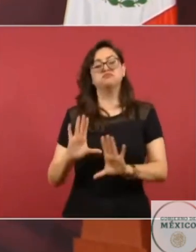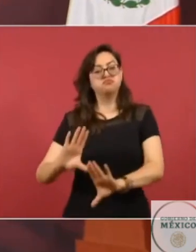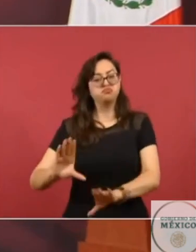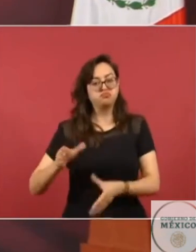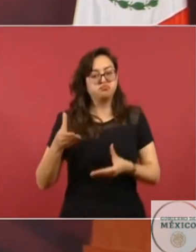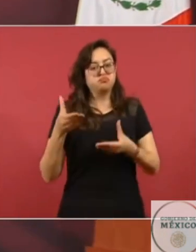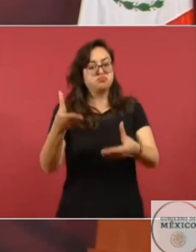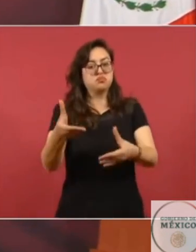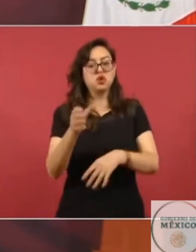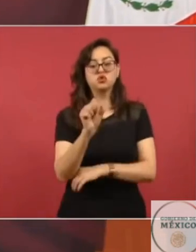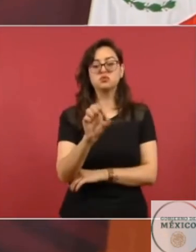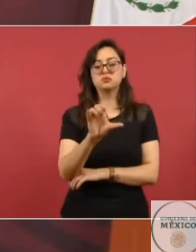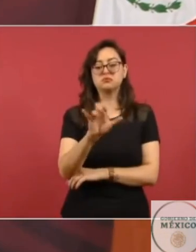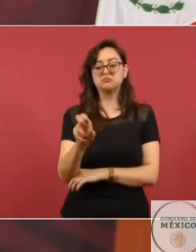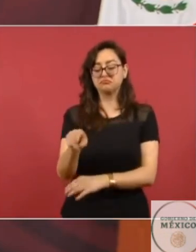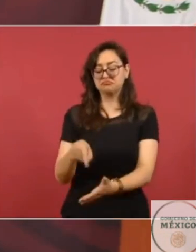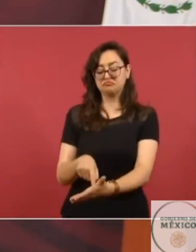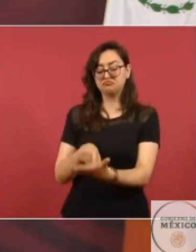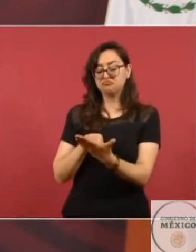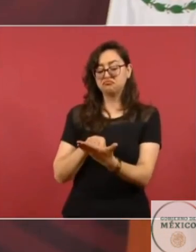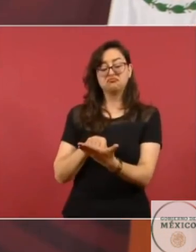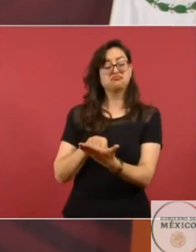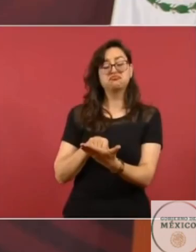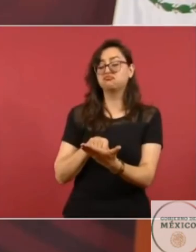Los ministros que no procedía